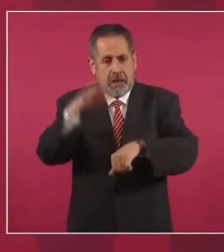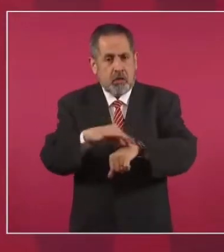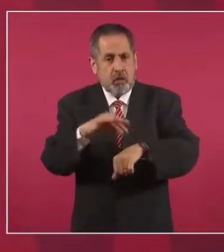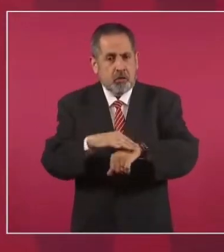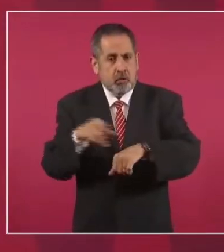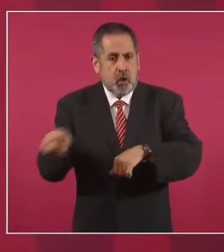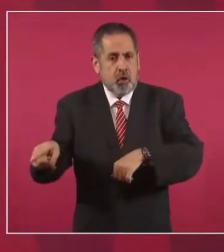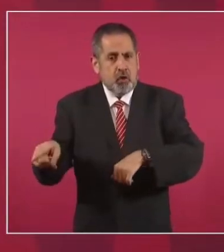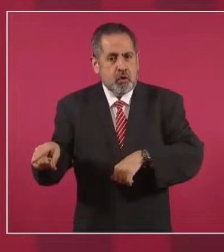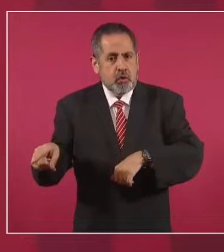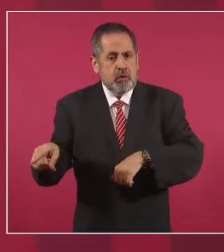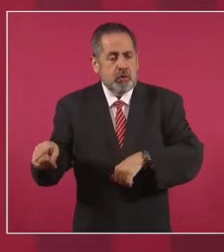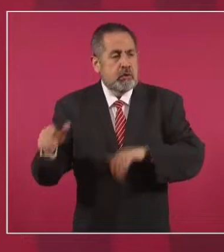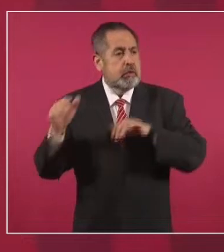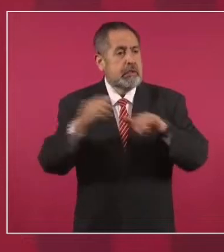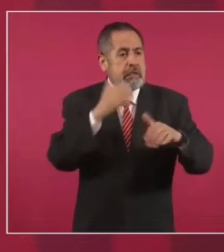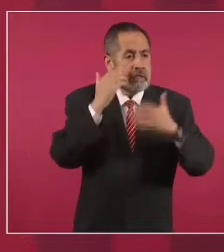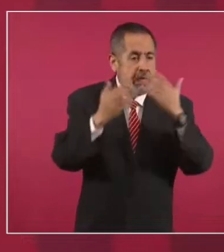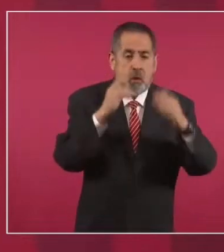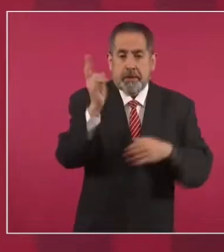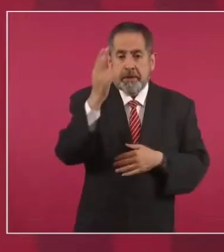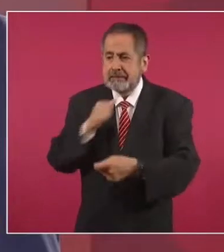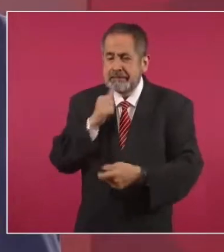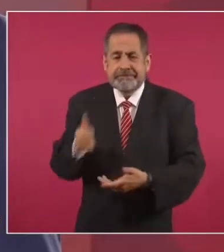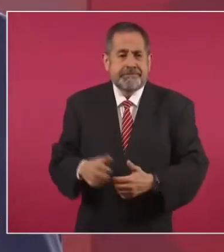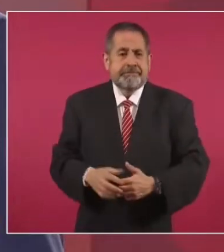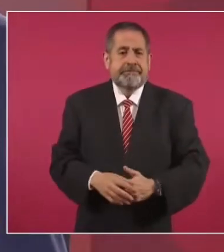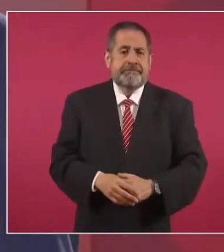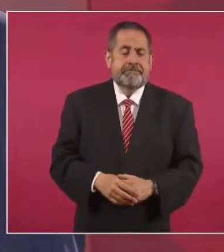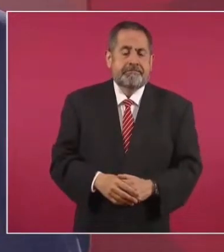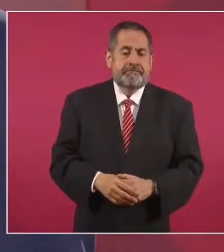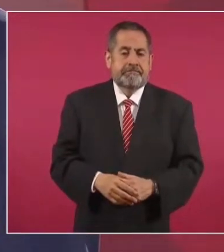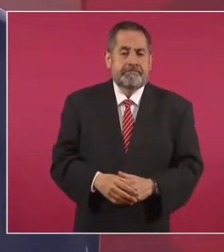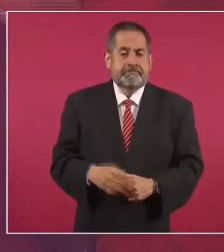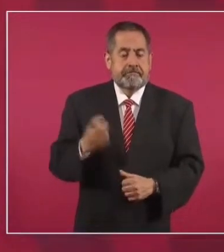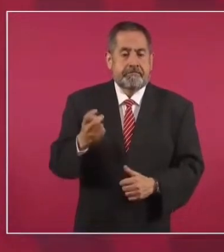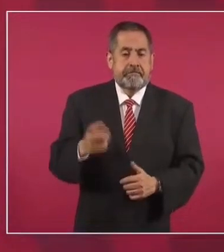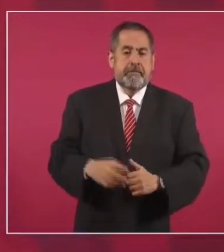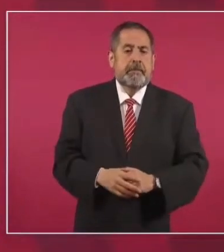con la mentira de que no pasaban el examen de admisión. Si